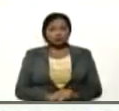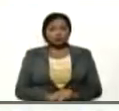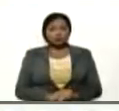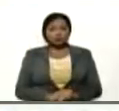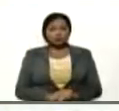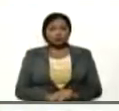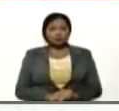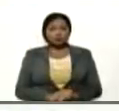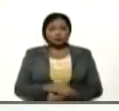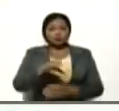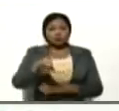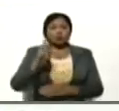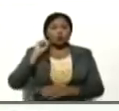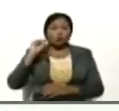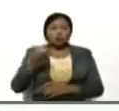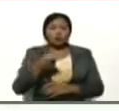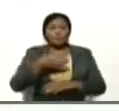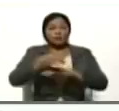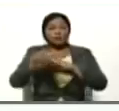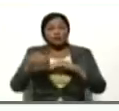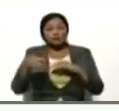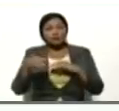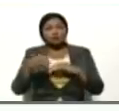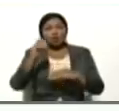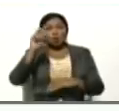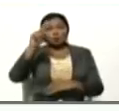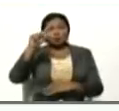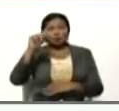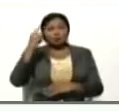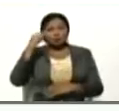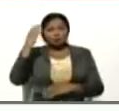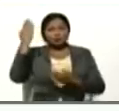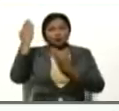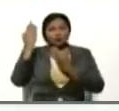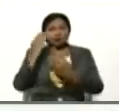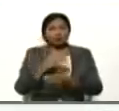Por el estado Guárico, municipio Ortiz, Ana Ospino.